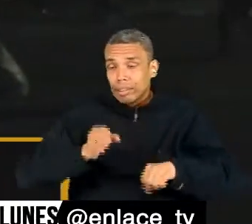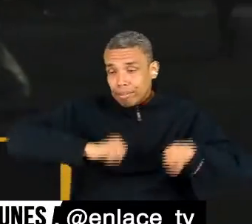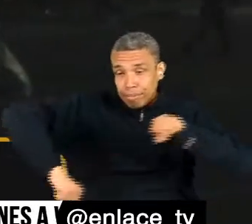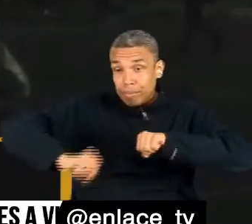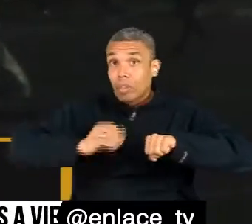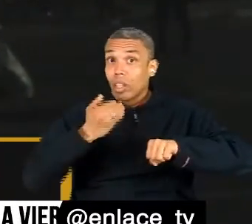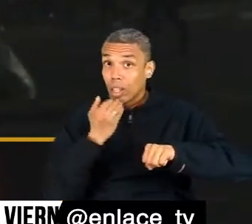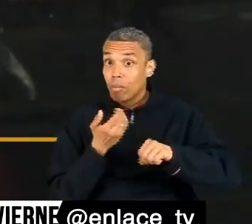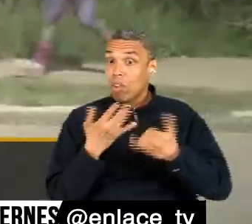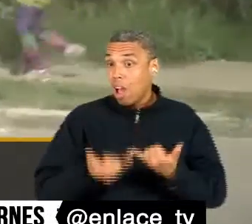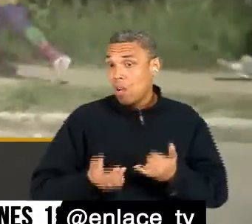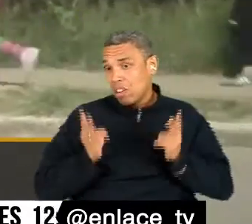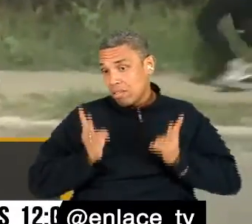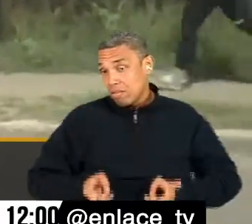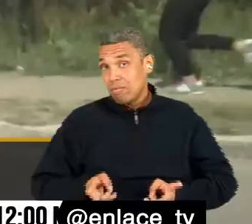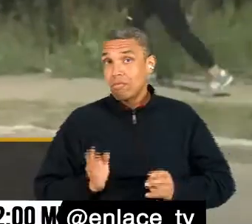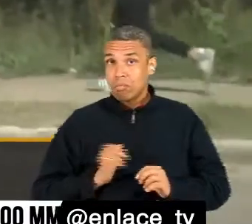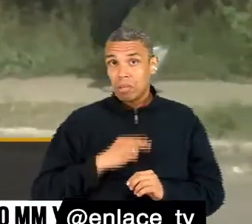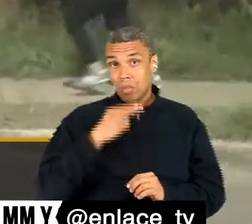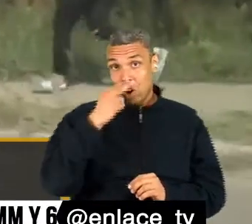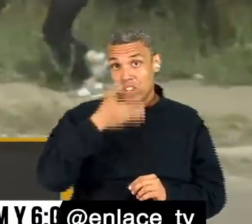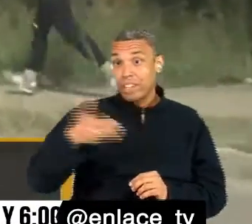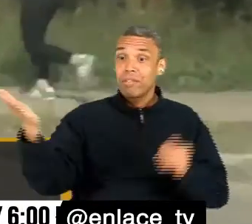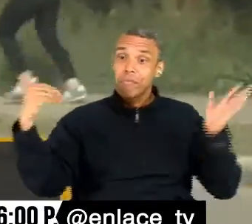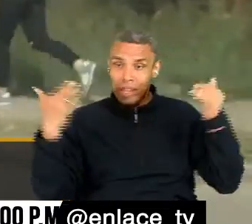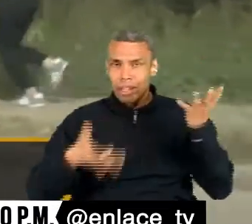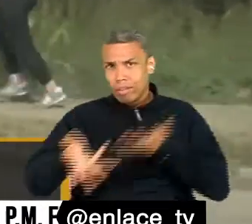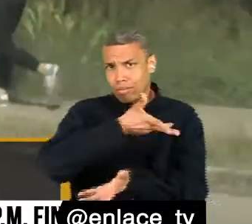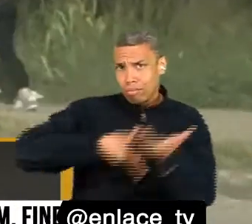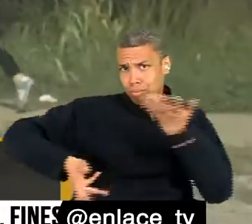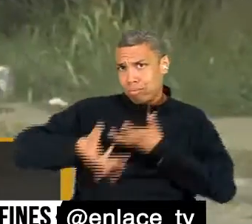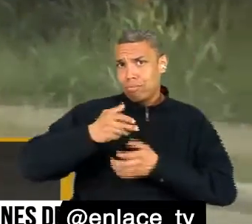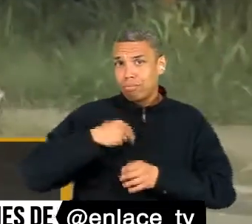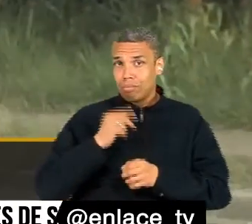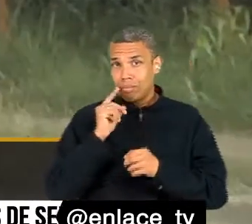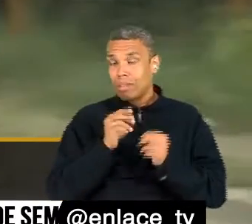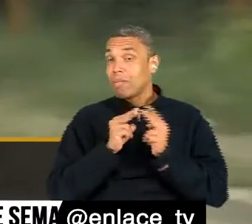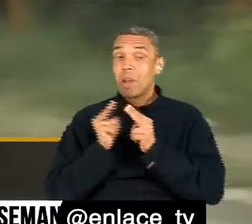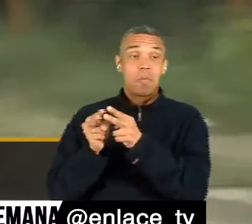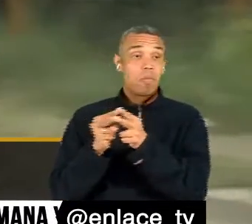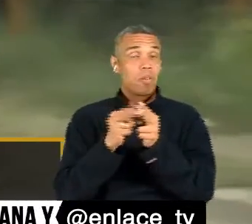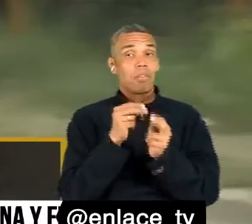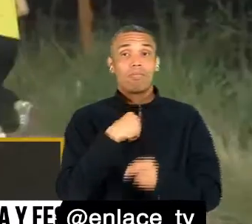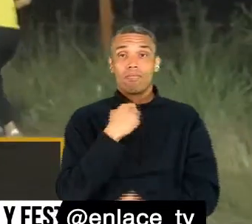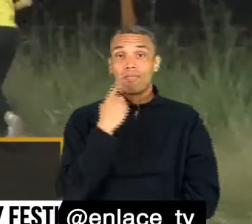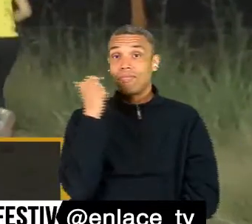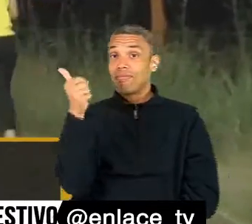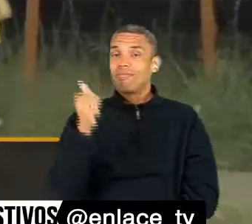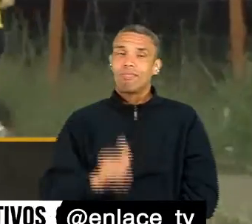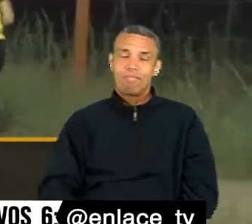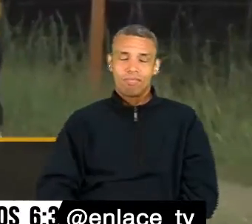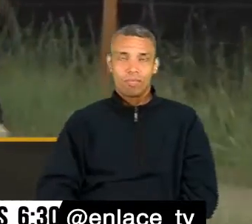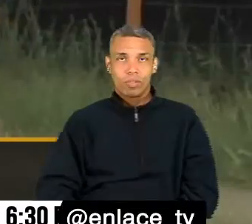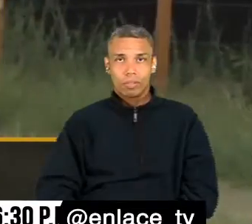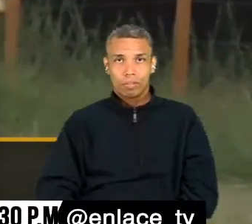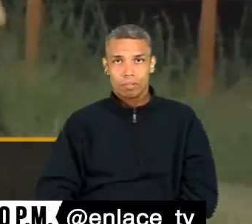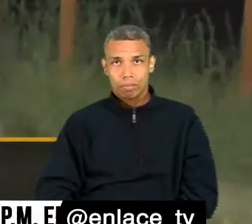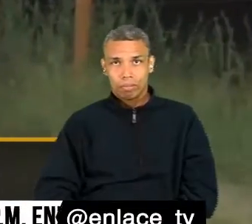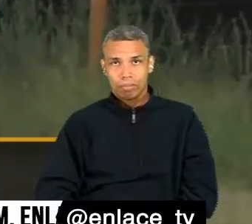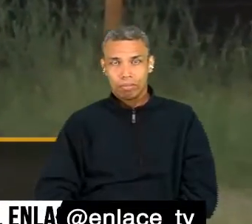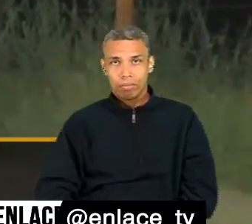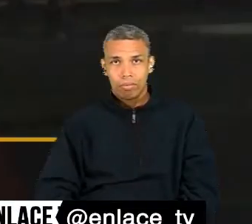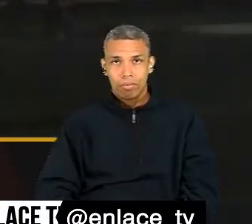ideal para uno divertirse, viene uno a sudar un ratito, a ver caras distintas, sí, bonita, me ha gustado, muy chévere. Pinto caritas y